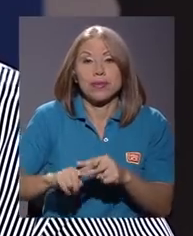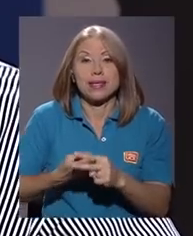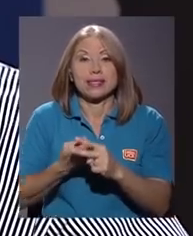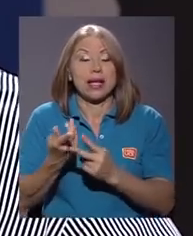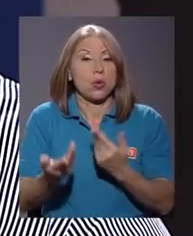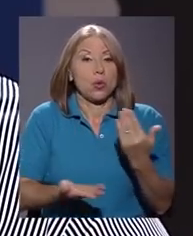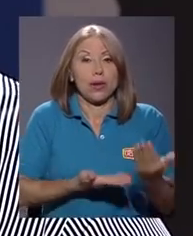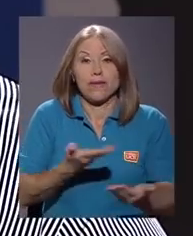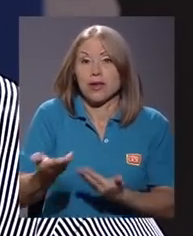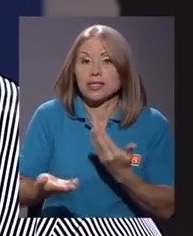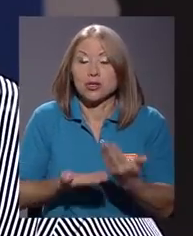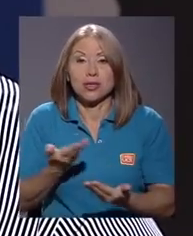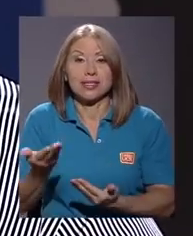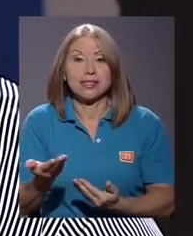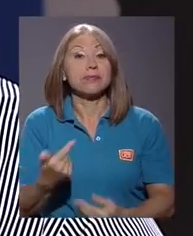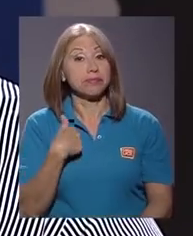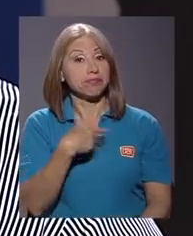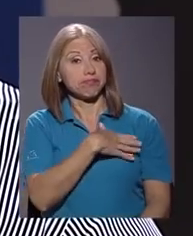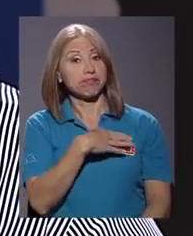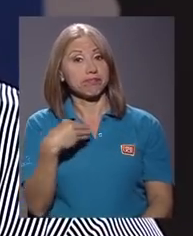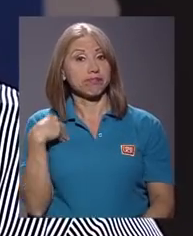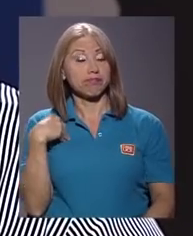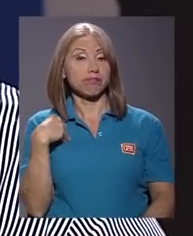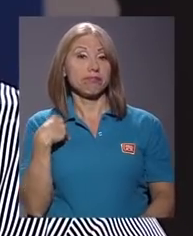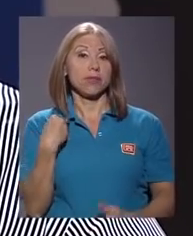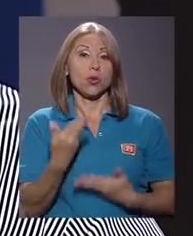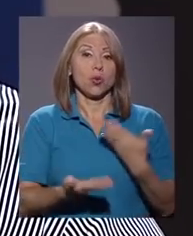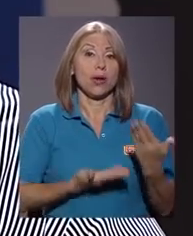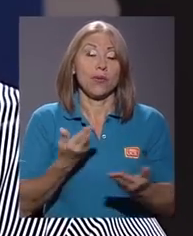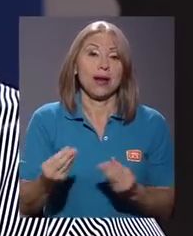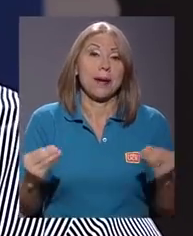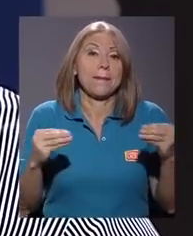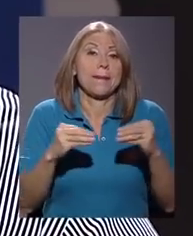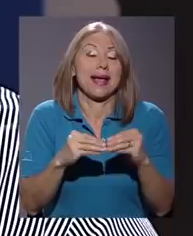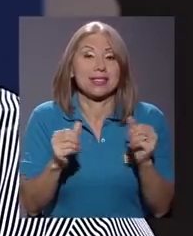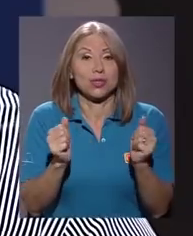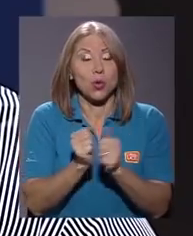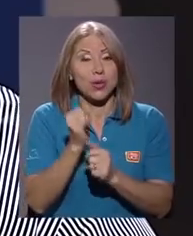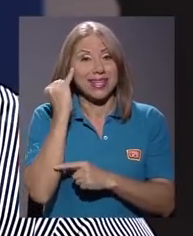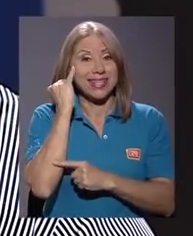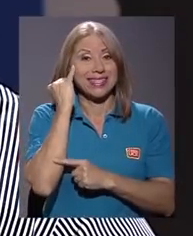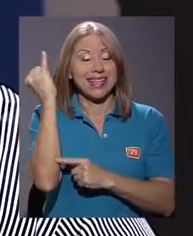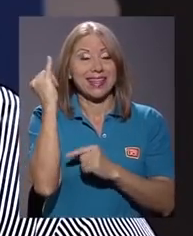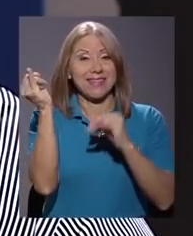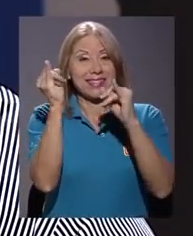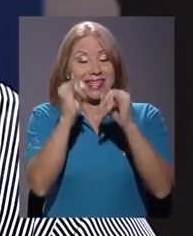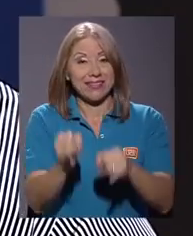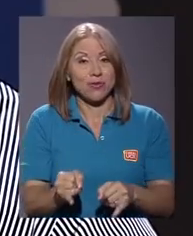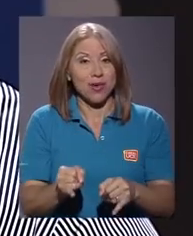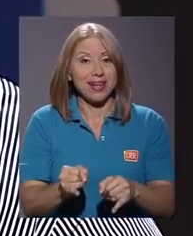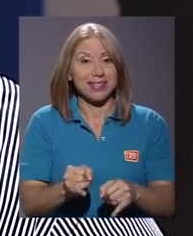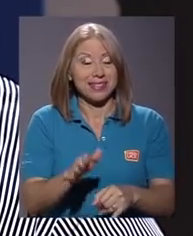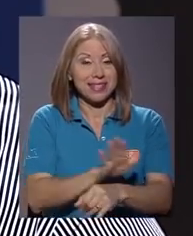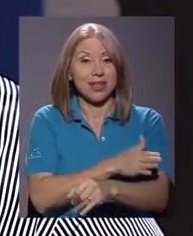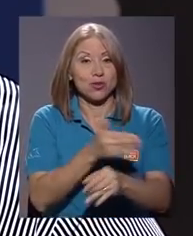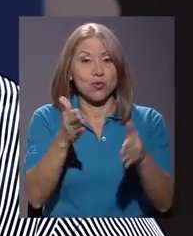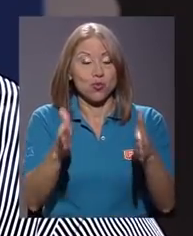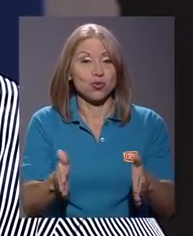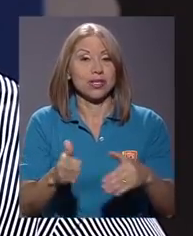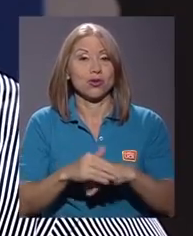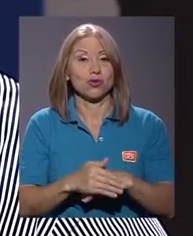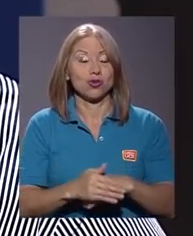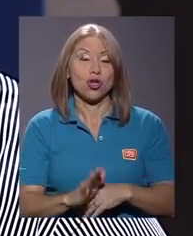gustaría colaborar más con con las iniciativas individuales de los músicos de los emprendimientos de los